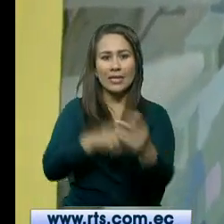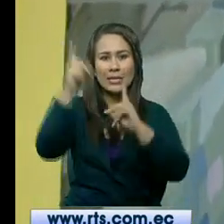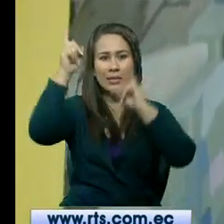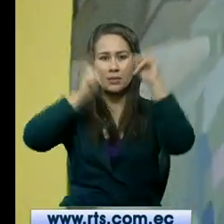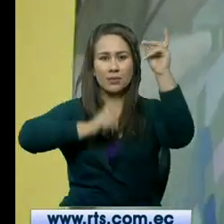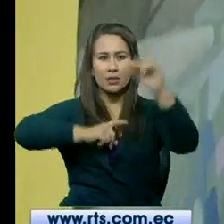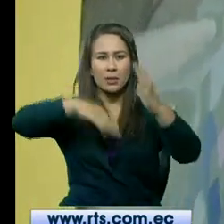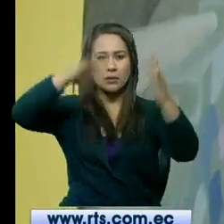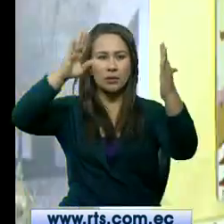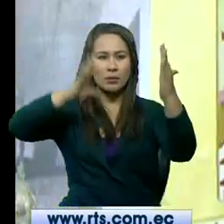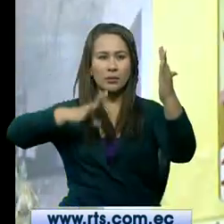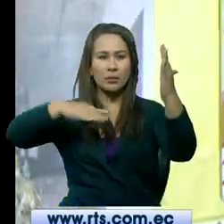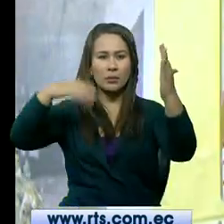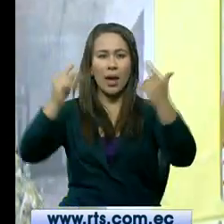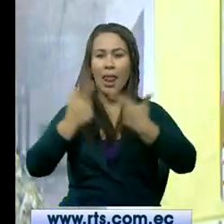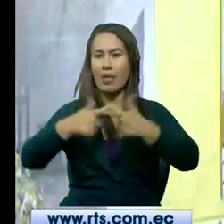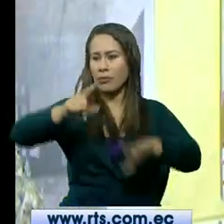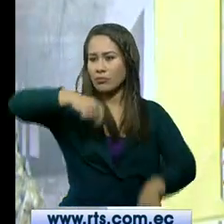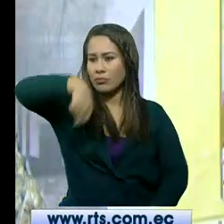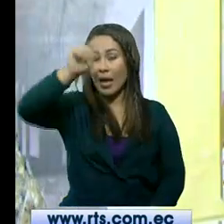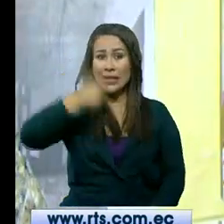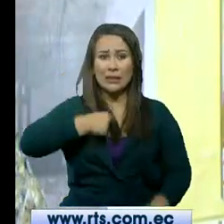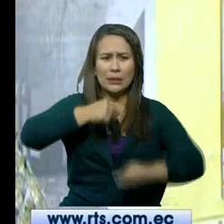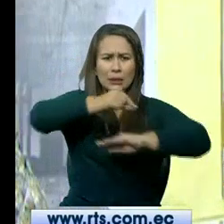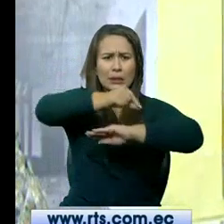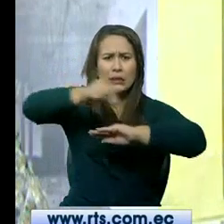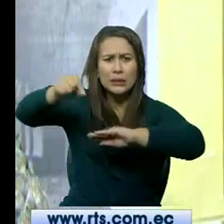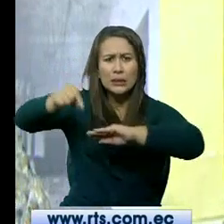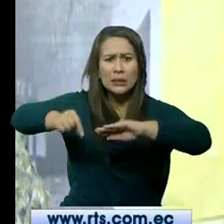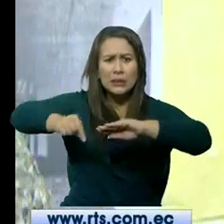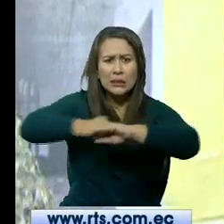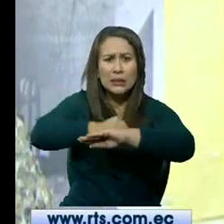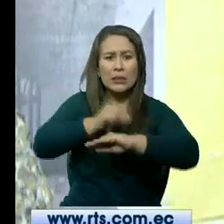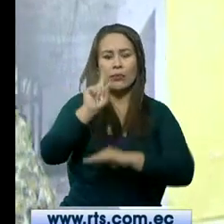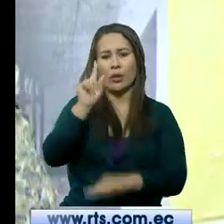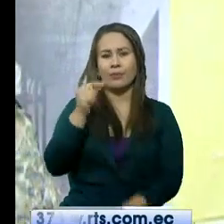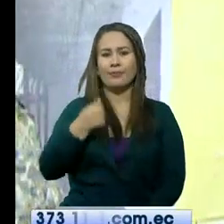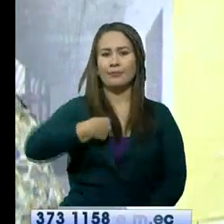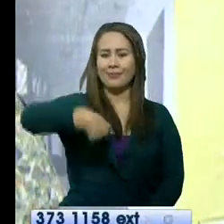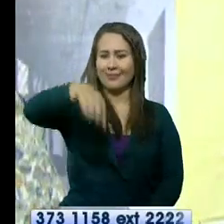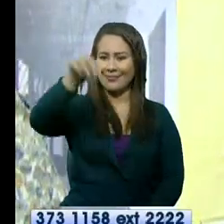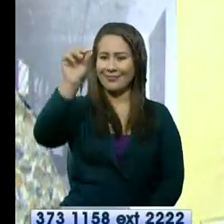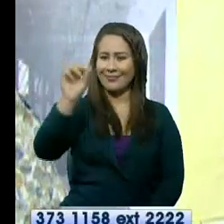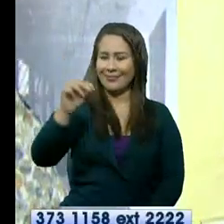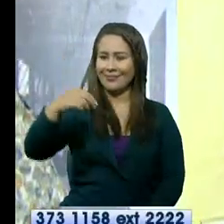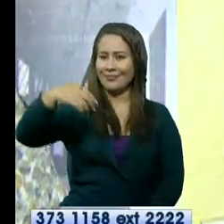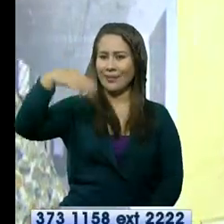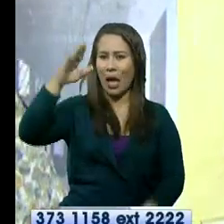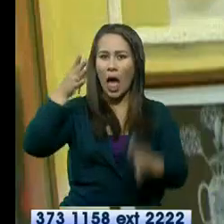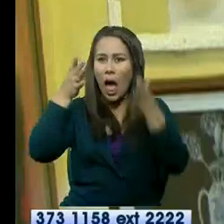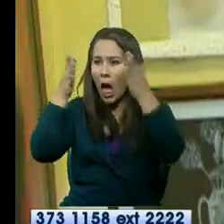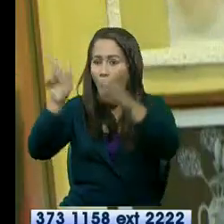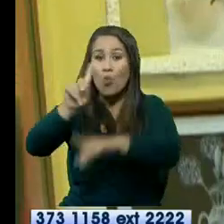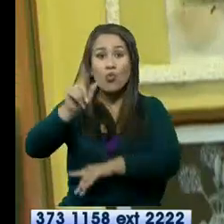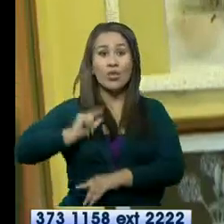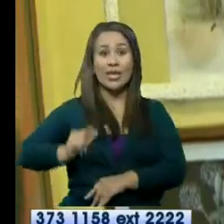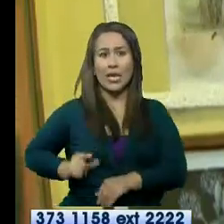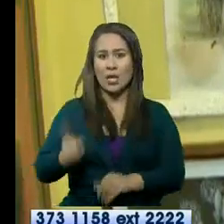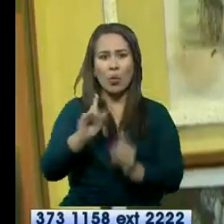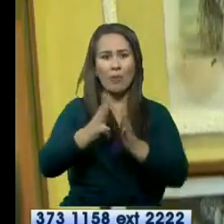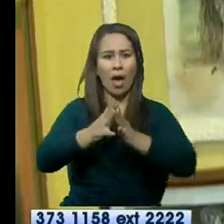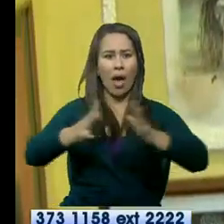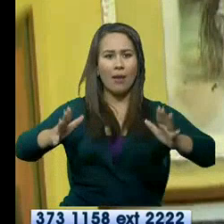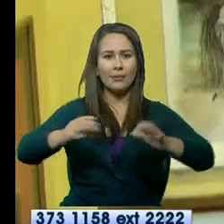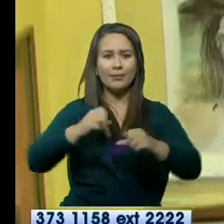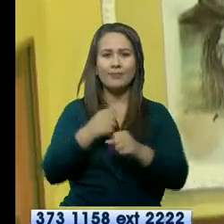la pincelada mucho más libre, más relajada, que no tenga tanto el enfocarse solamente en un detalle, sino que